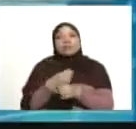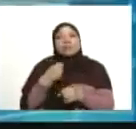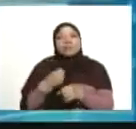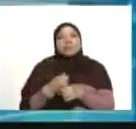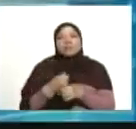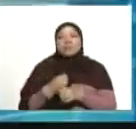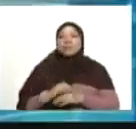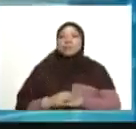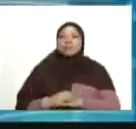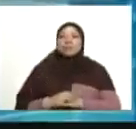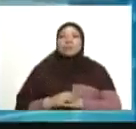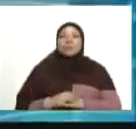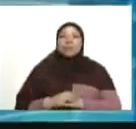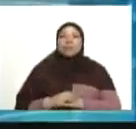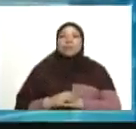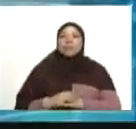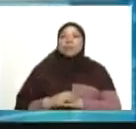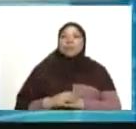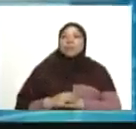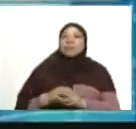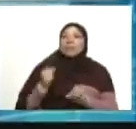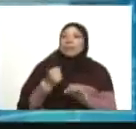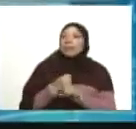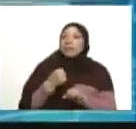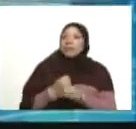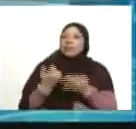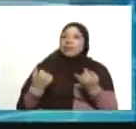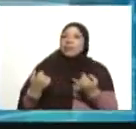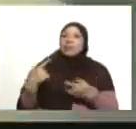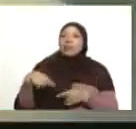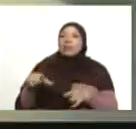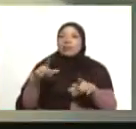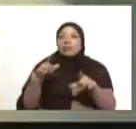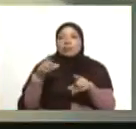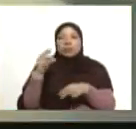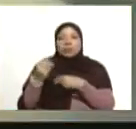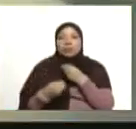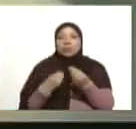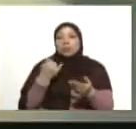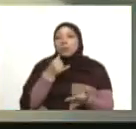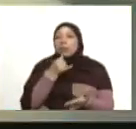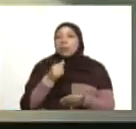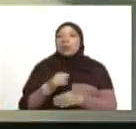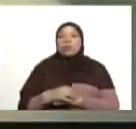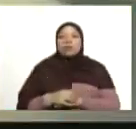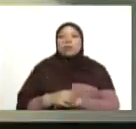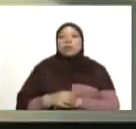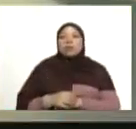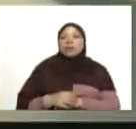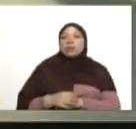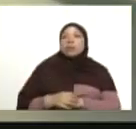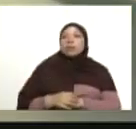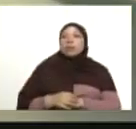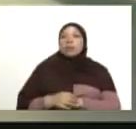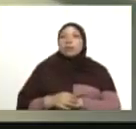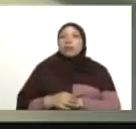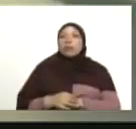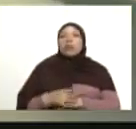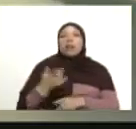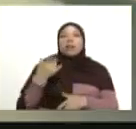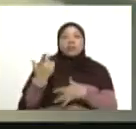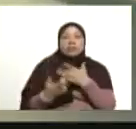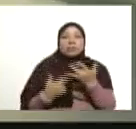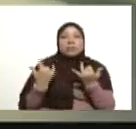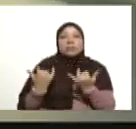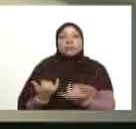ese territorio. Y después, bueno, los derechos de palabra de los territoriales, como mi compatriota, como mi camarada, que, bueno, se lanzan sendos discursos,